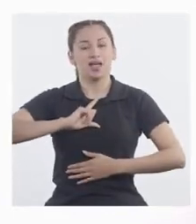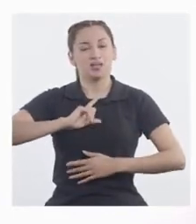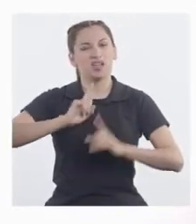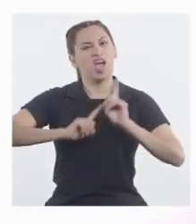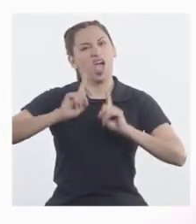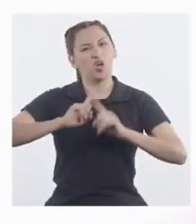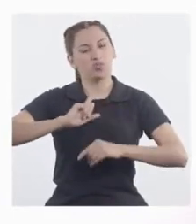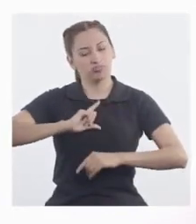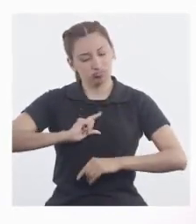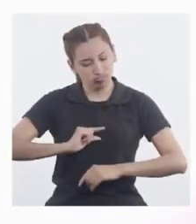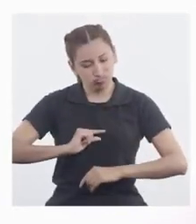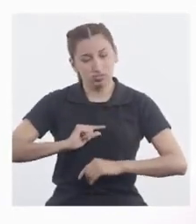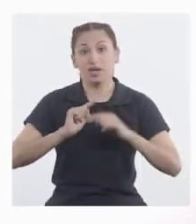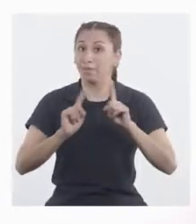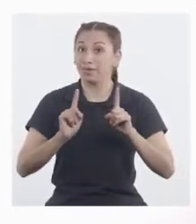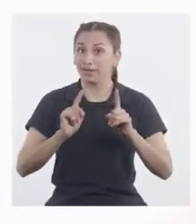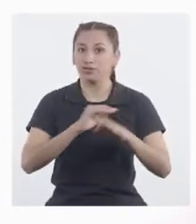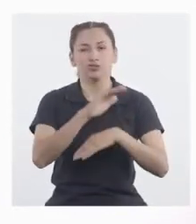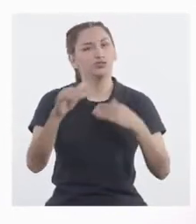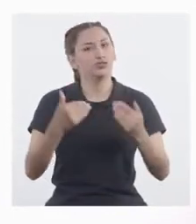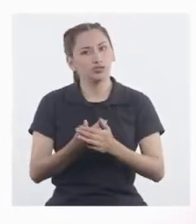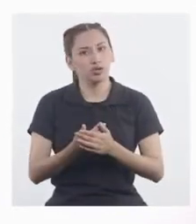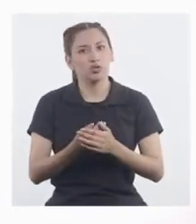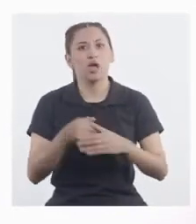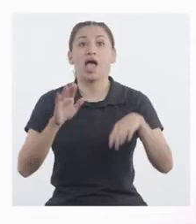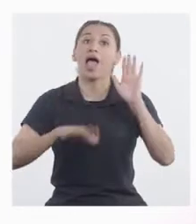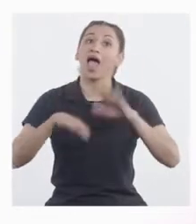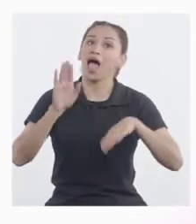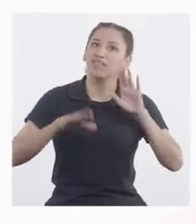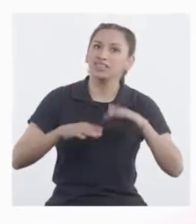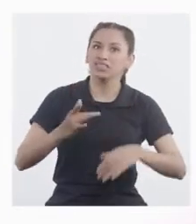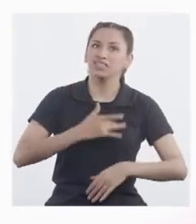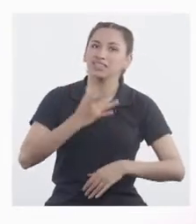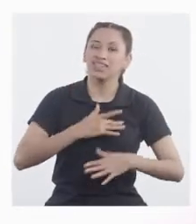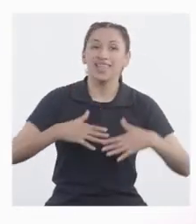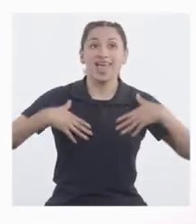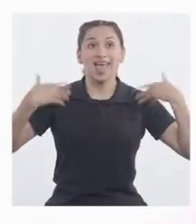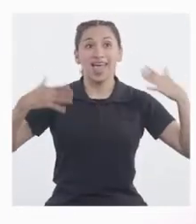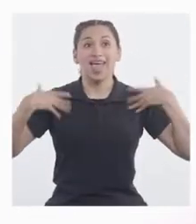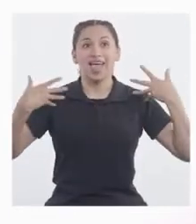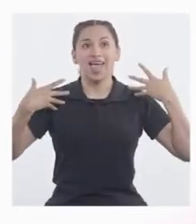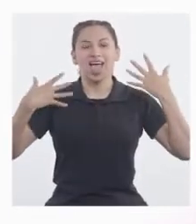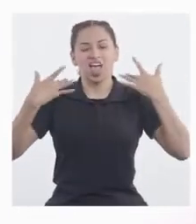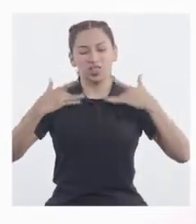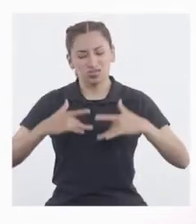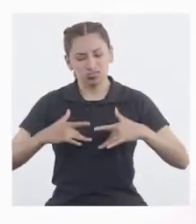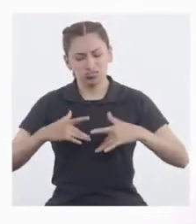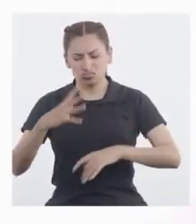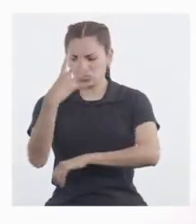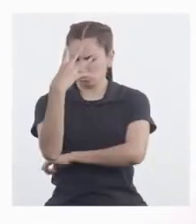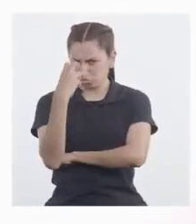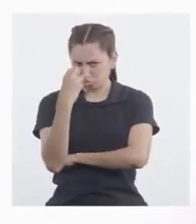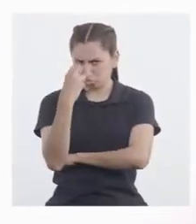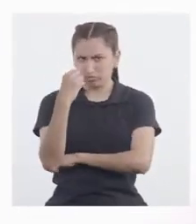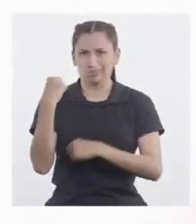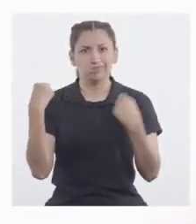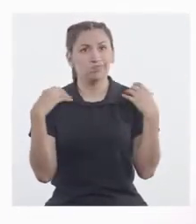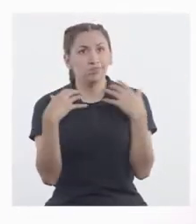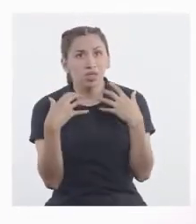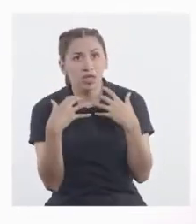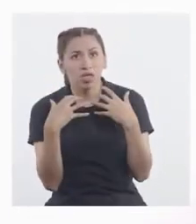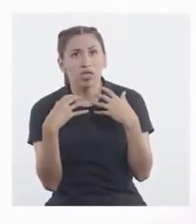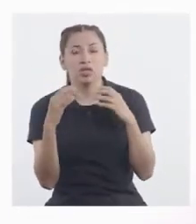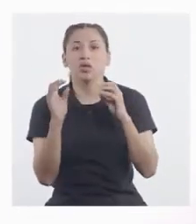pero todas tienen una función, ya sea que nos sintamos alegres, tristes, molestos, con